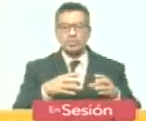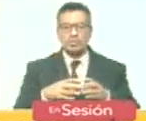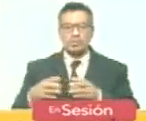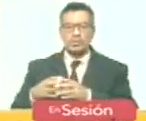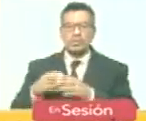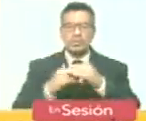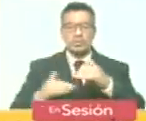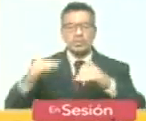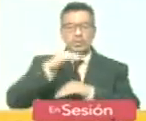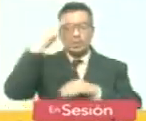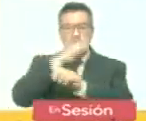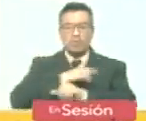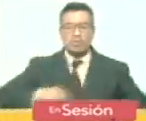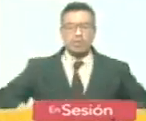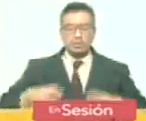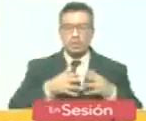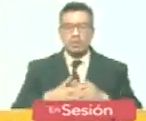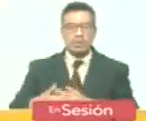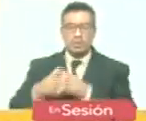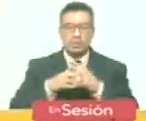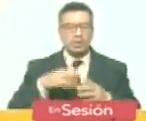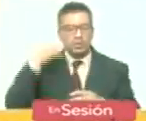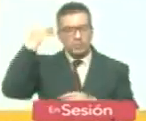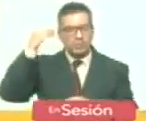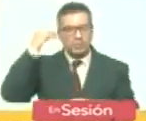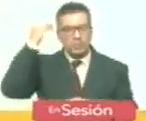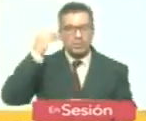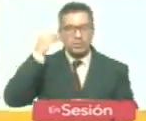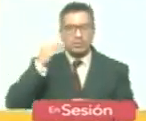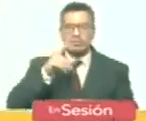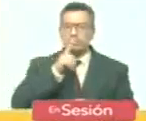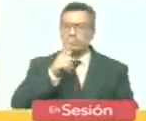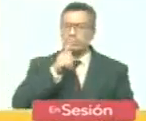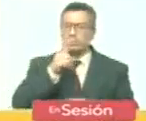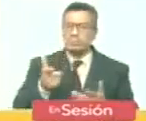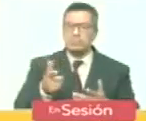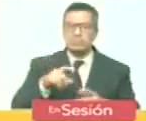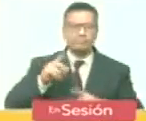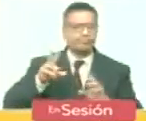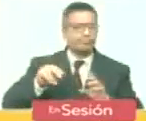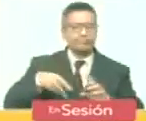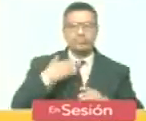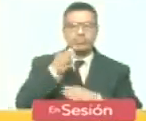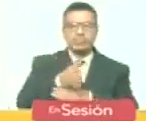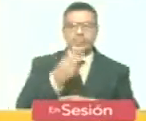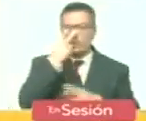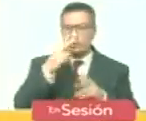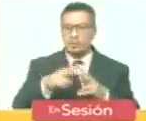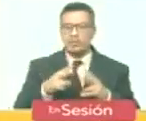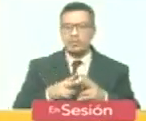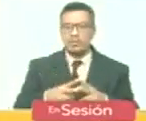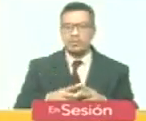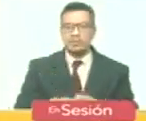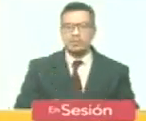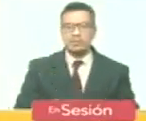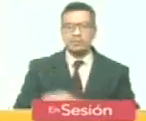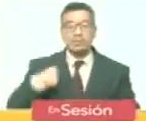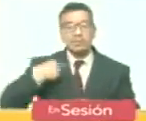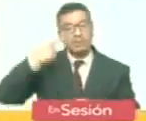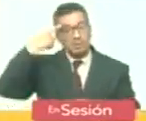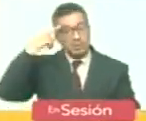altos mandos militares norteamericanos consideraban inútil o consideraban innecesaria esta visita. En consecuencia, pareciera